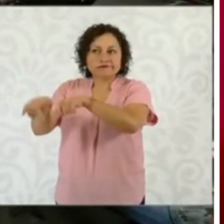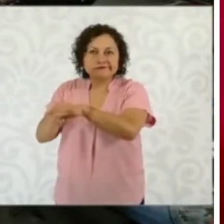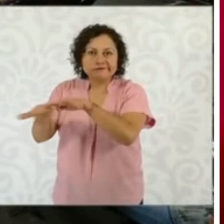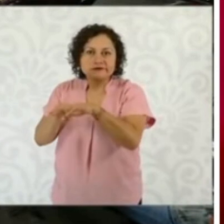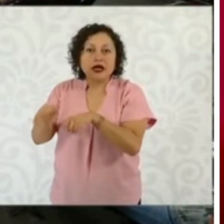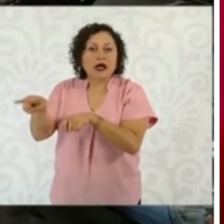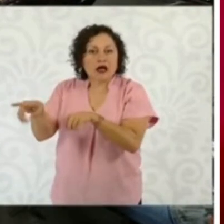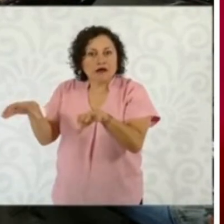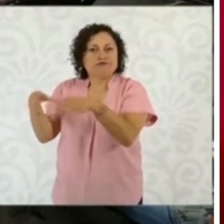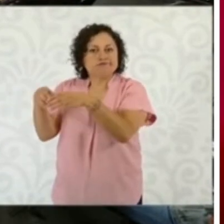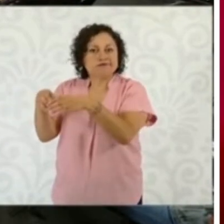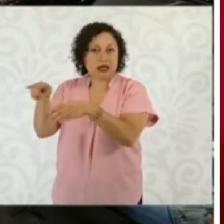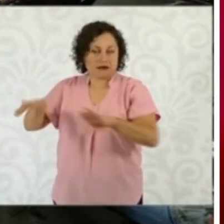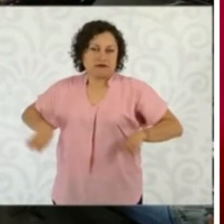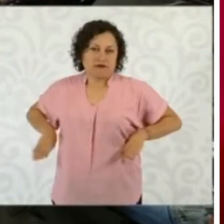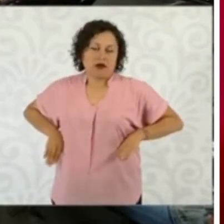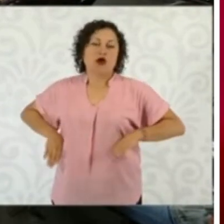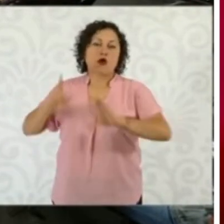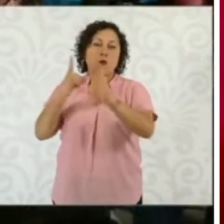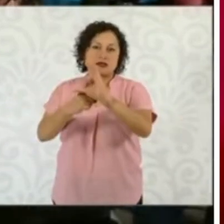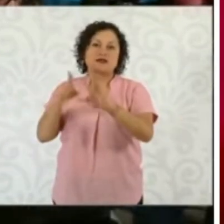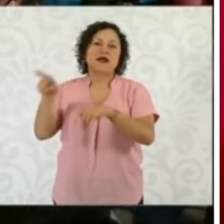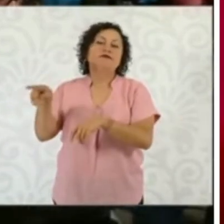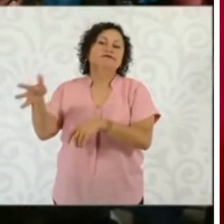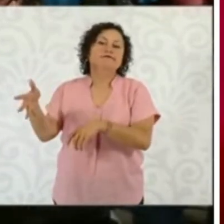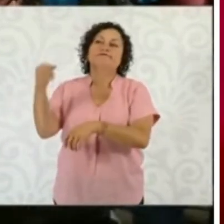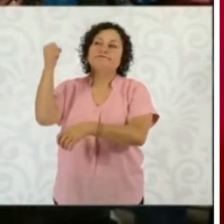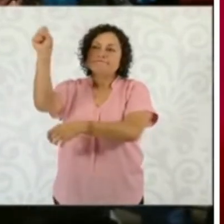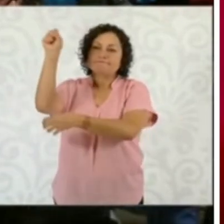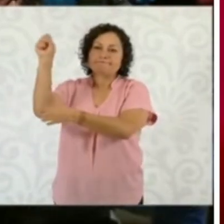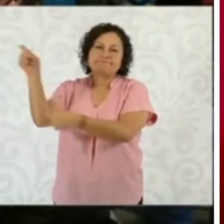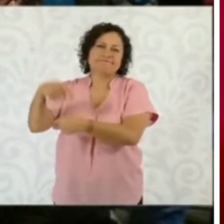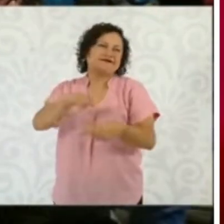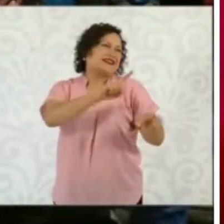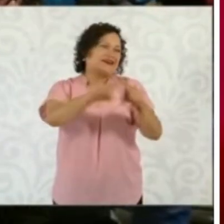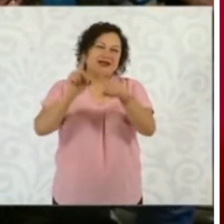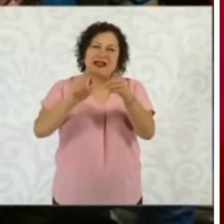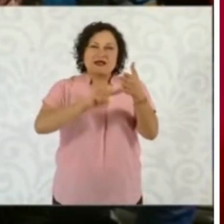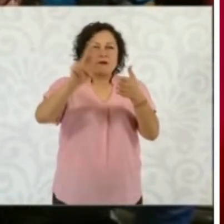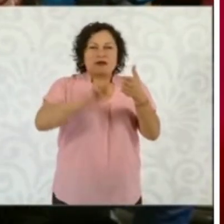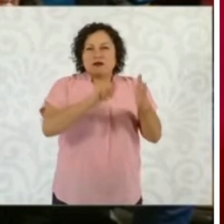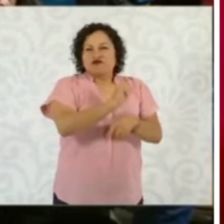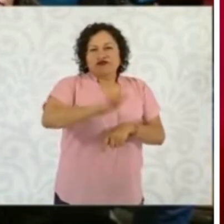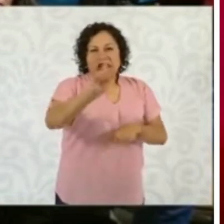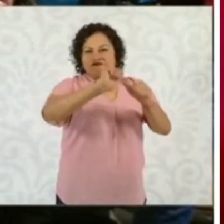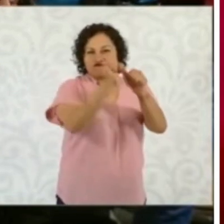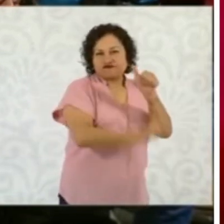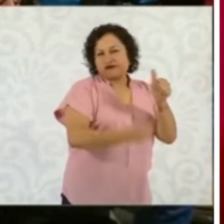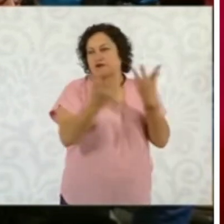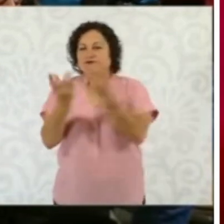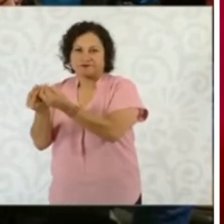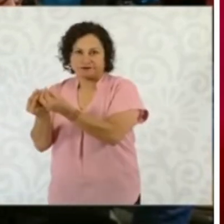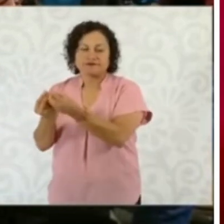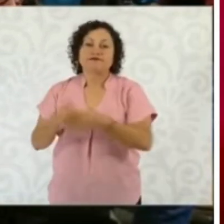único pintor comunista que forma el periódico con otros, El Machete, entre otros, bueno, pues Alberto Beltrán también y otros grandes